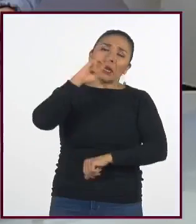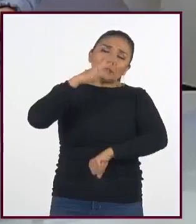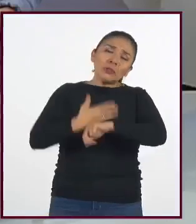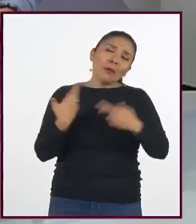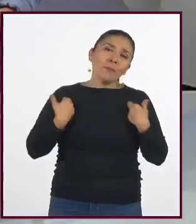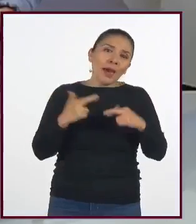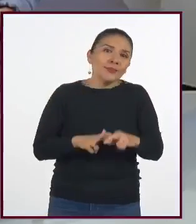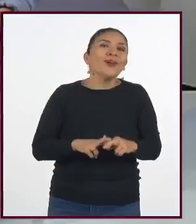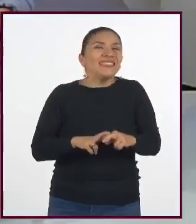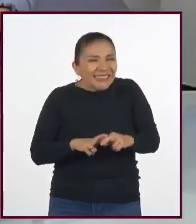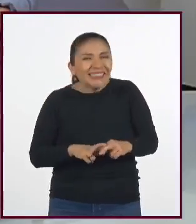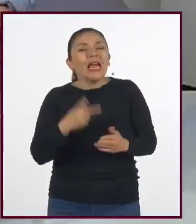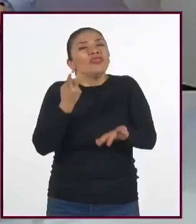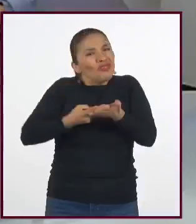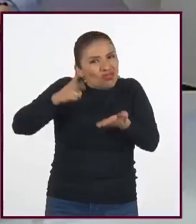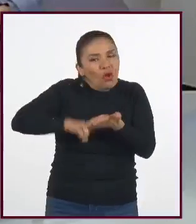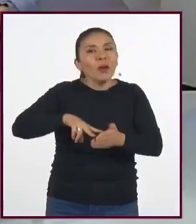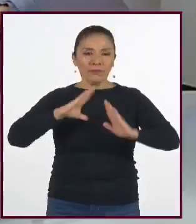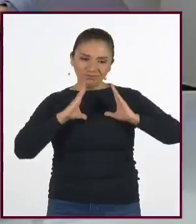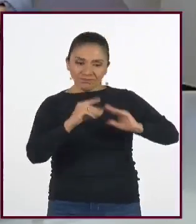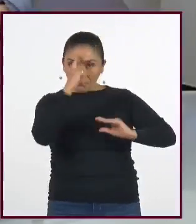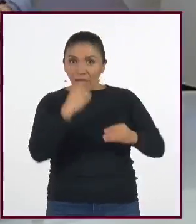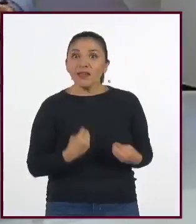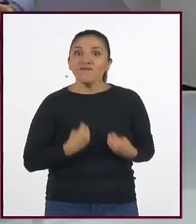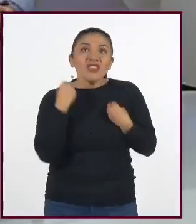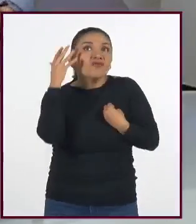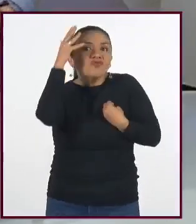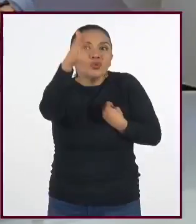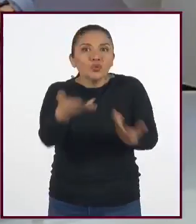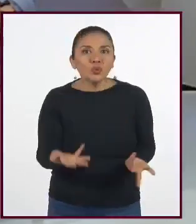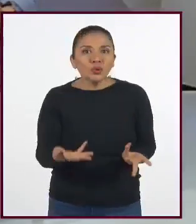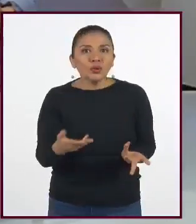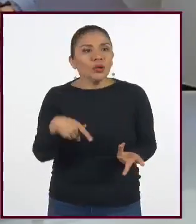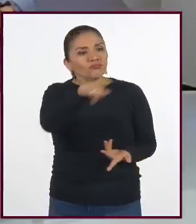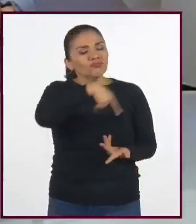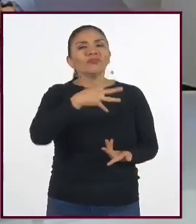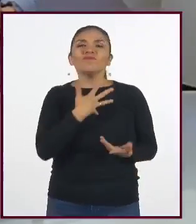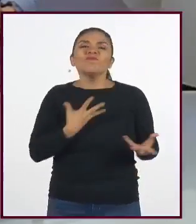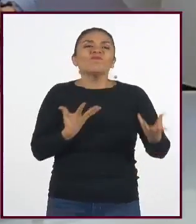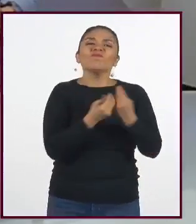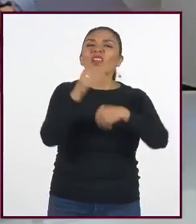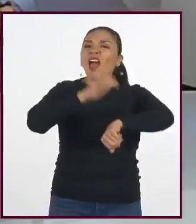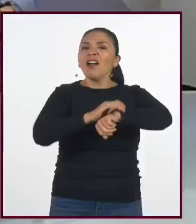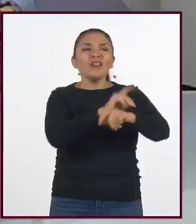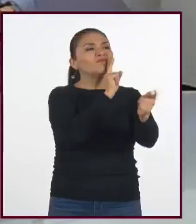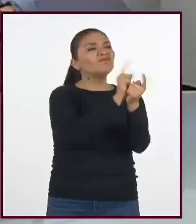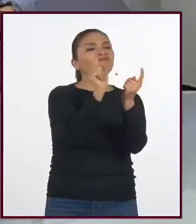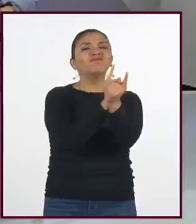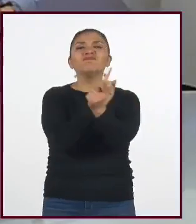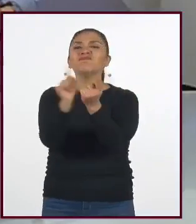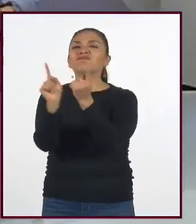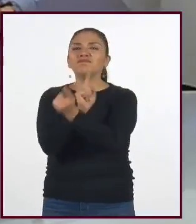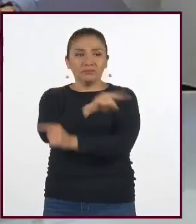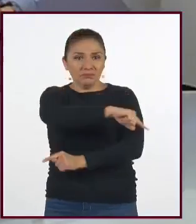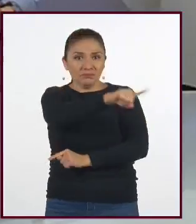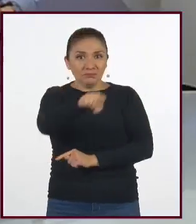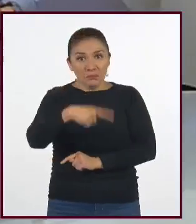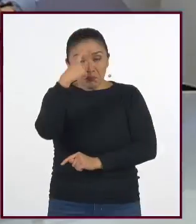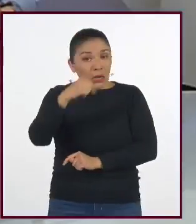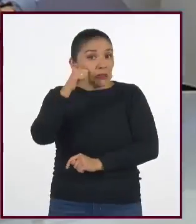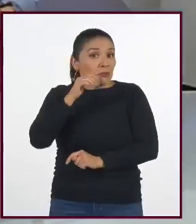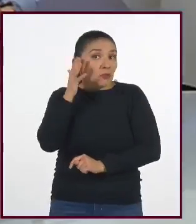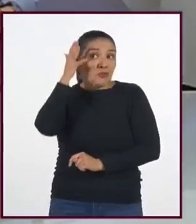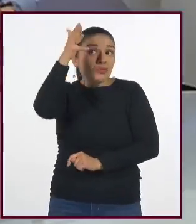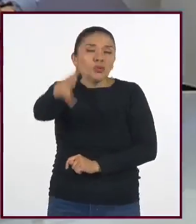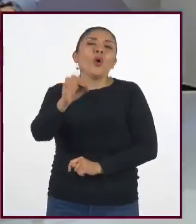es educación en la vida, ¿no? Porque ellos se relacionan con sus pares, personas con las que van a convivir, si no el resto de su vida, una gran